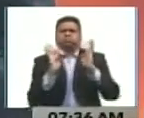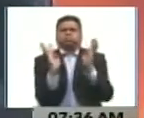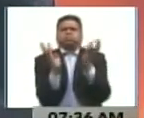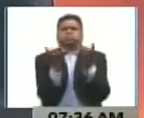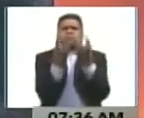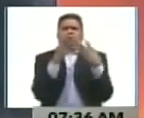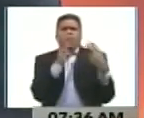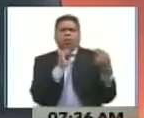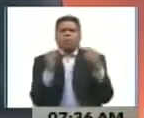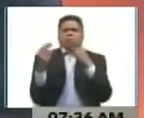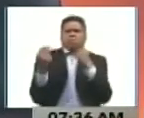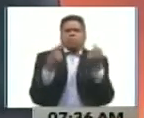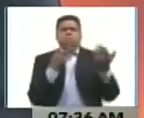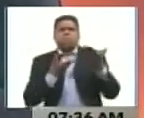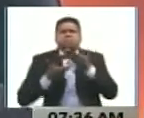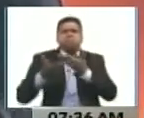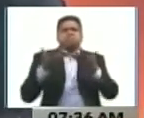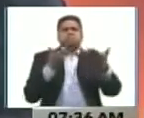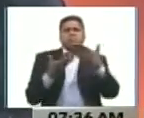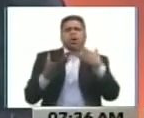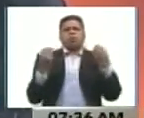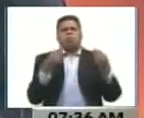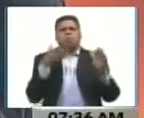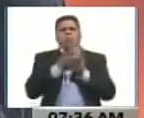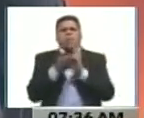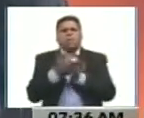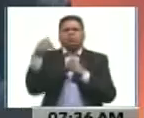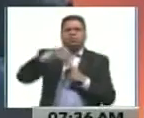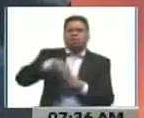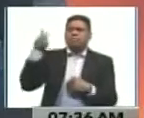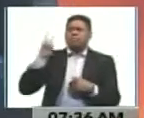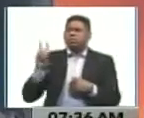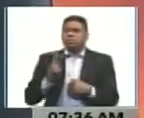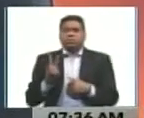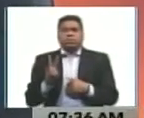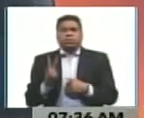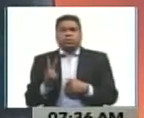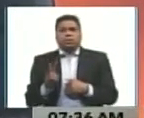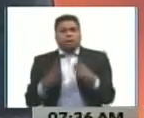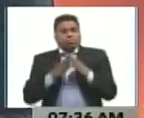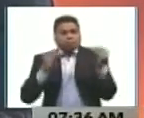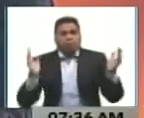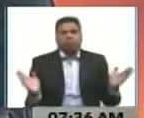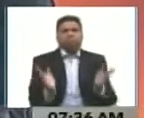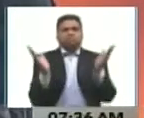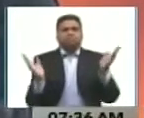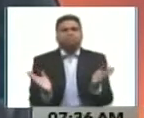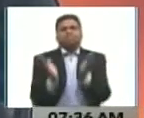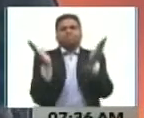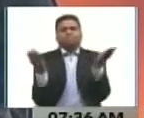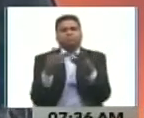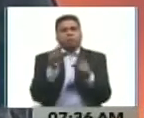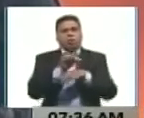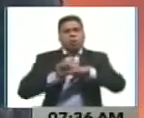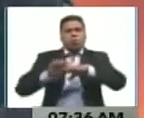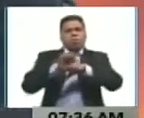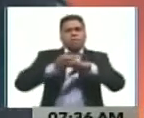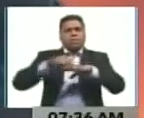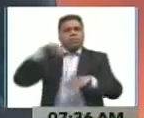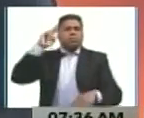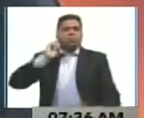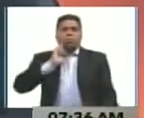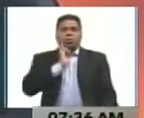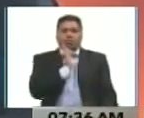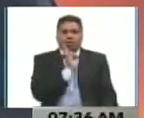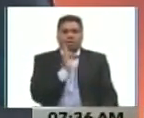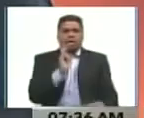también ser testigos de lo que está sucediendo en Venezuela, en el impulso que está dando el gobierno bolivariano